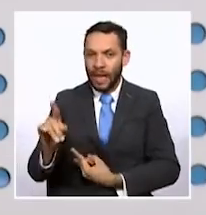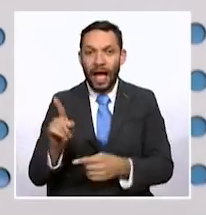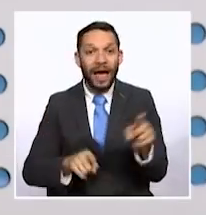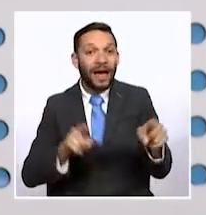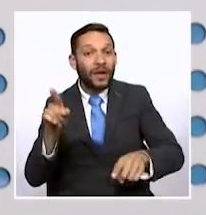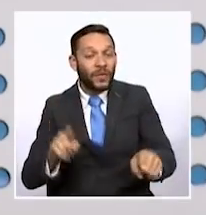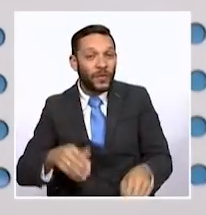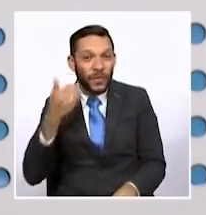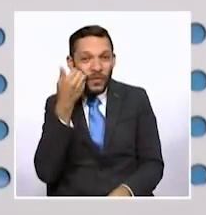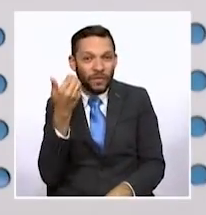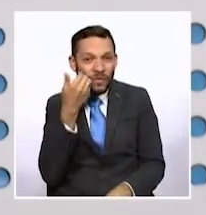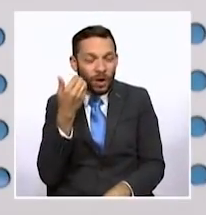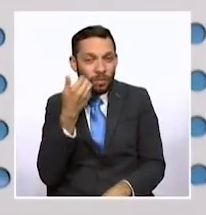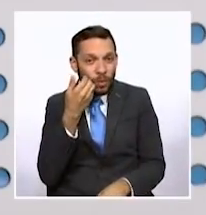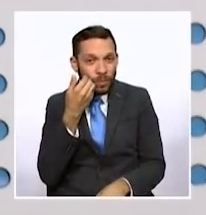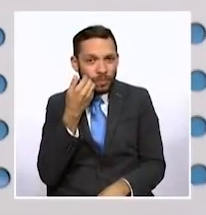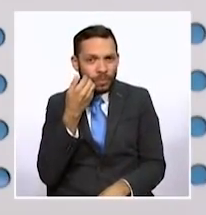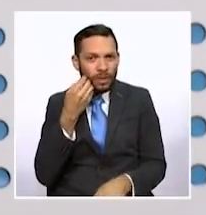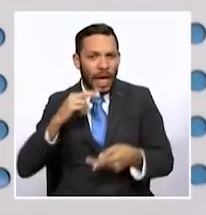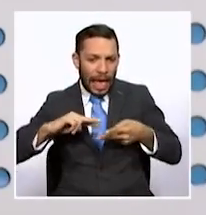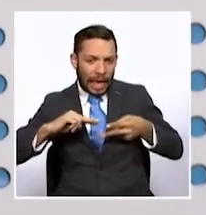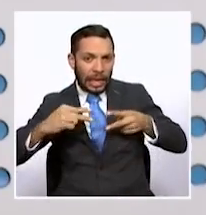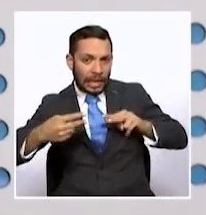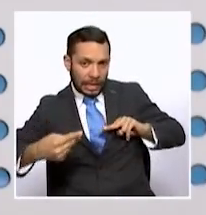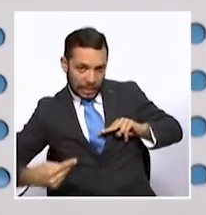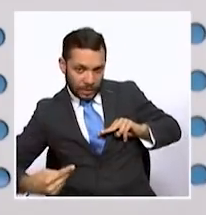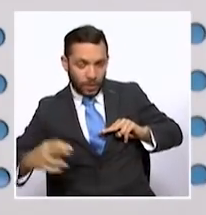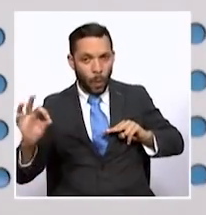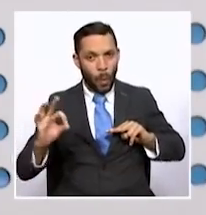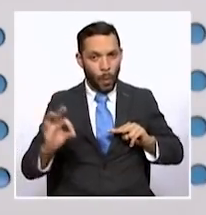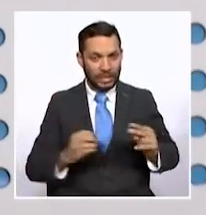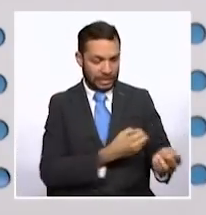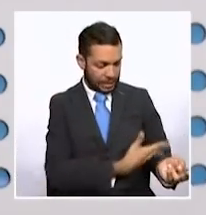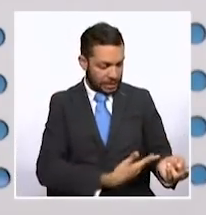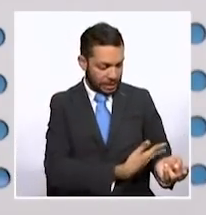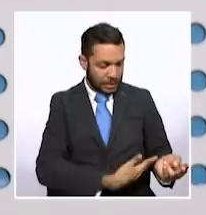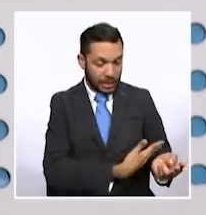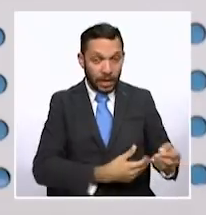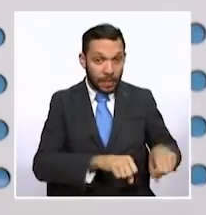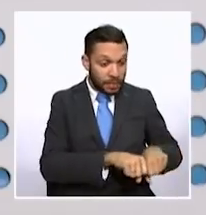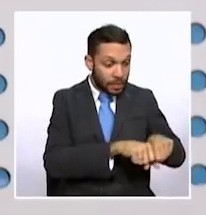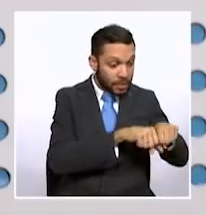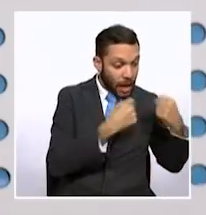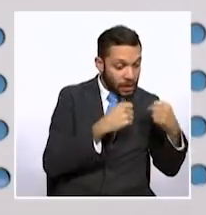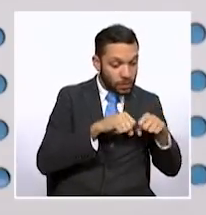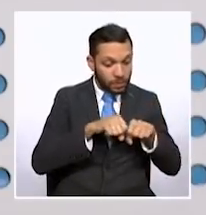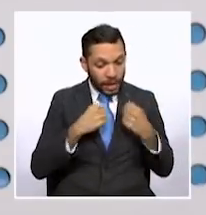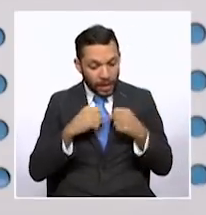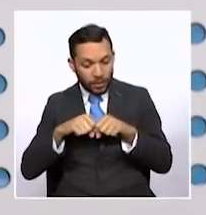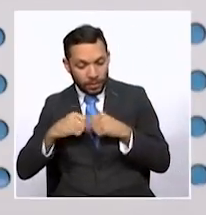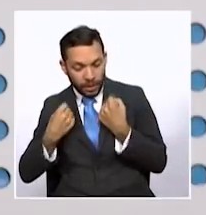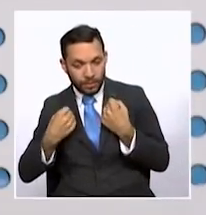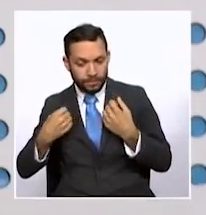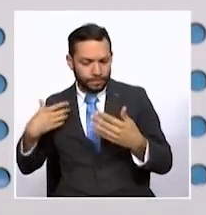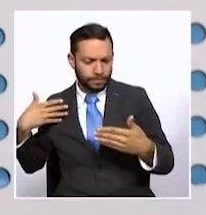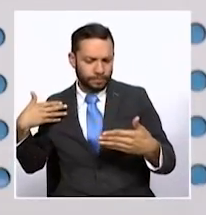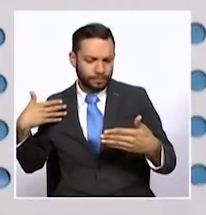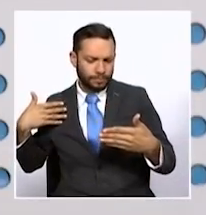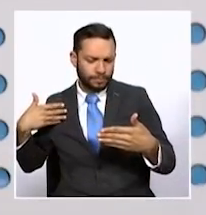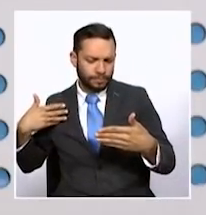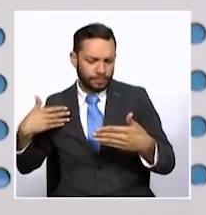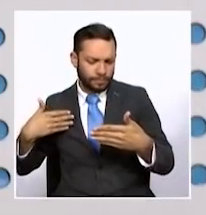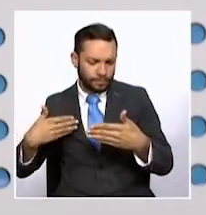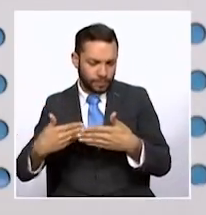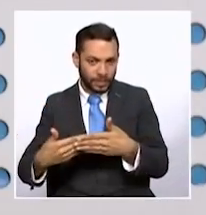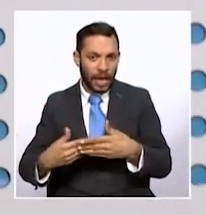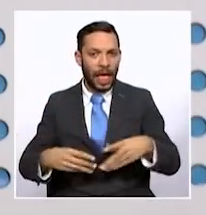enfermedades hematológicas o también tienen algún tipo de enfermedades sanguíneas pueden ser diagnosticados con una biopsia de médula ósea para poder tomar